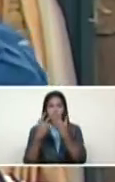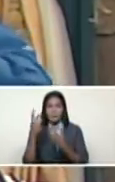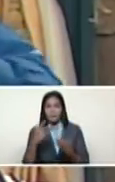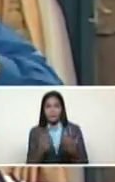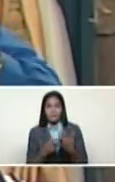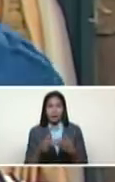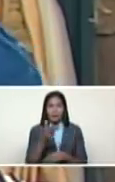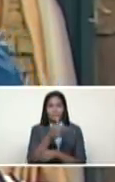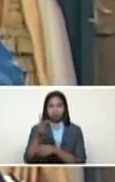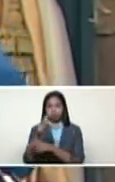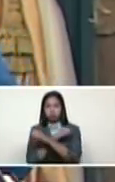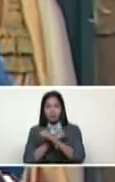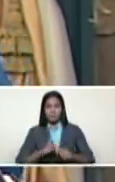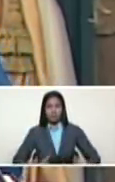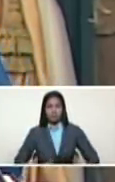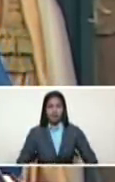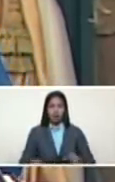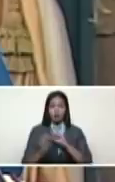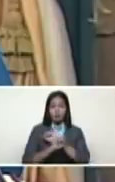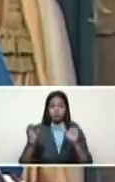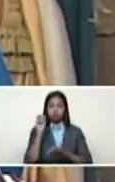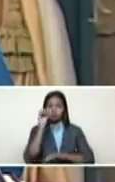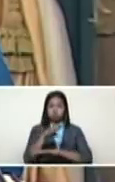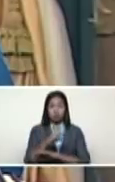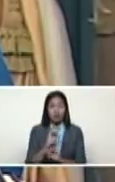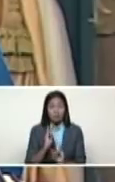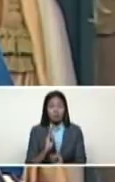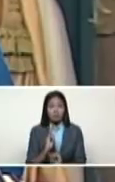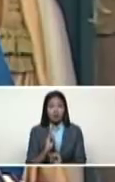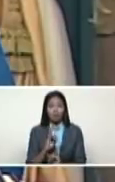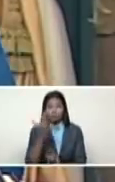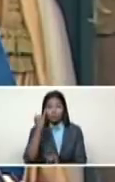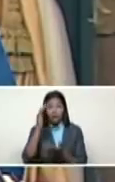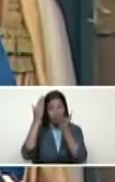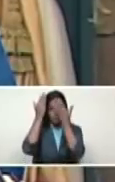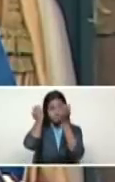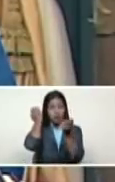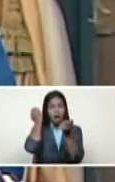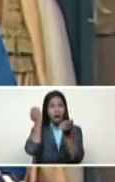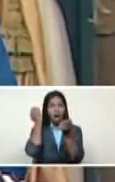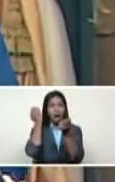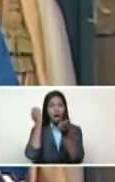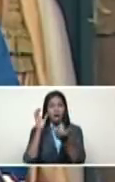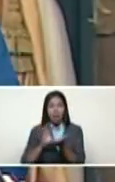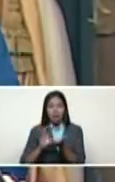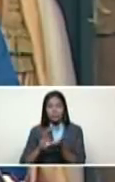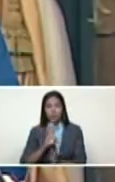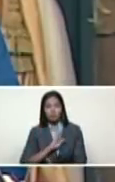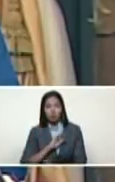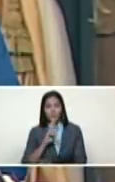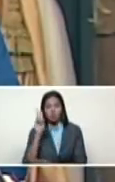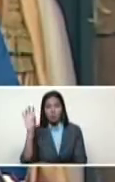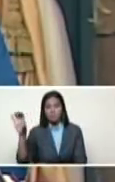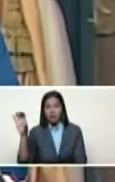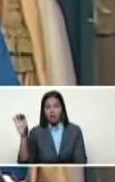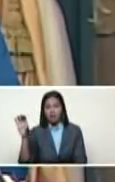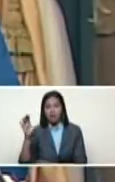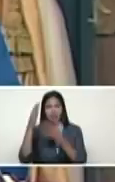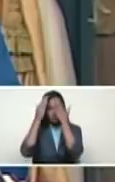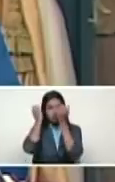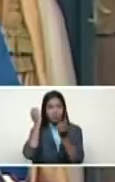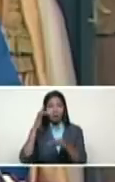militar, lanzándose bombas, y tienen una embajada en la capital de su país, y esa embajada